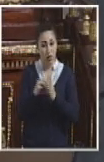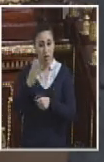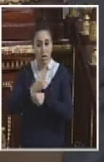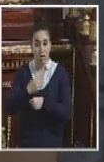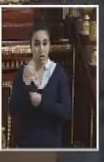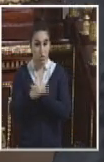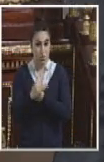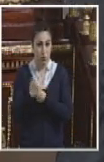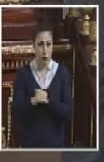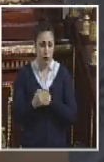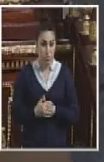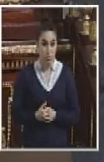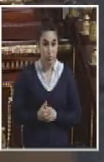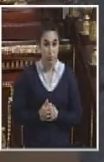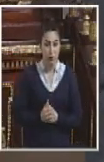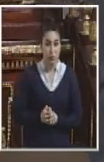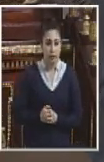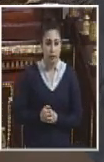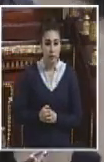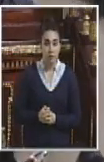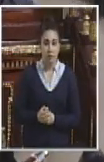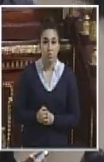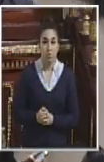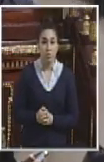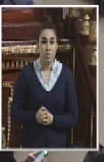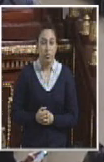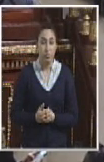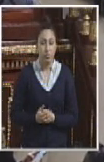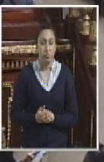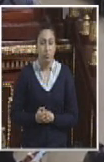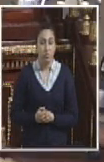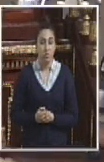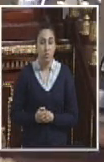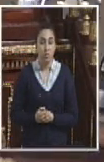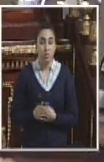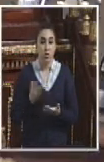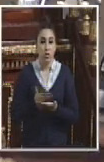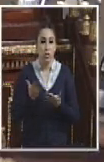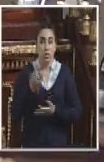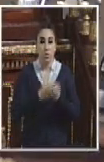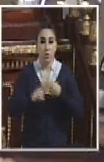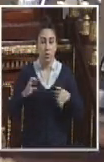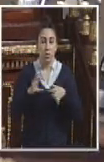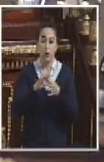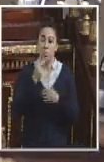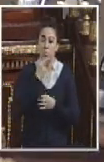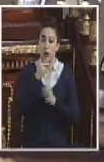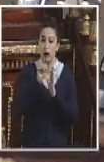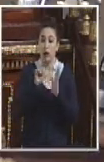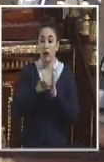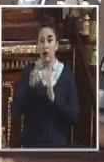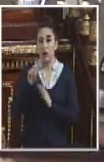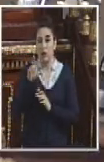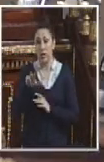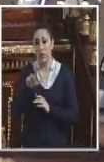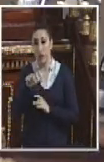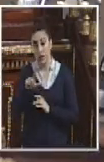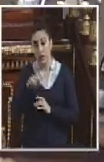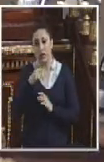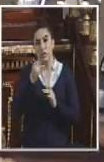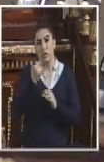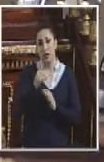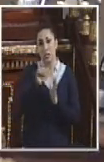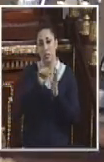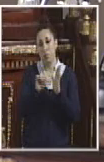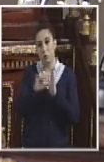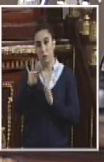transitorio. Gracias, diputado. Con fundamento en el artículo 37 y 44 de la Constitución Política de la